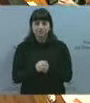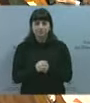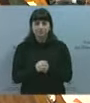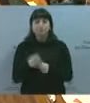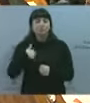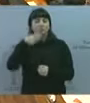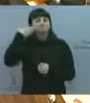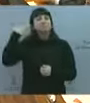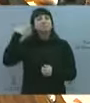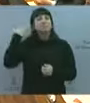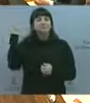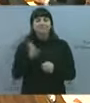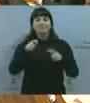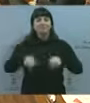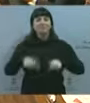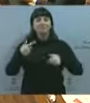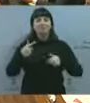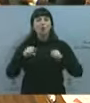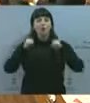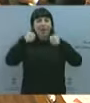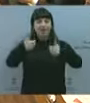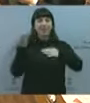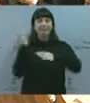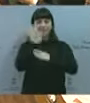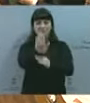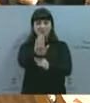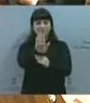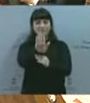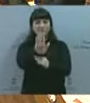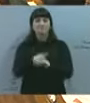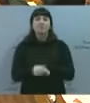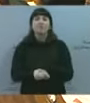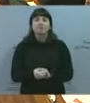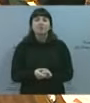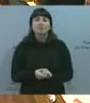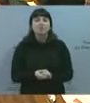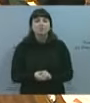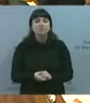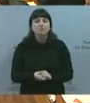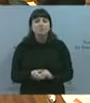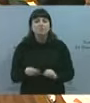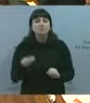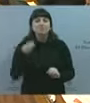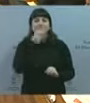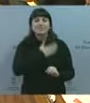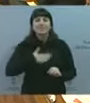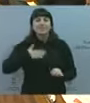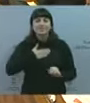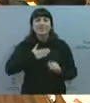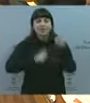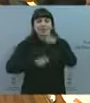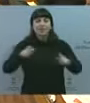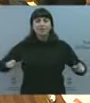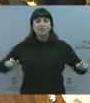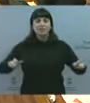bella, pois nunca quedou del todo cerrada e moito menos de maneira satisfactoria para os veciños da beira asturiana da Ría de Leo.